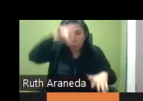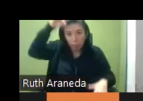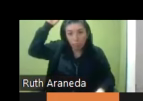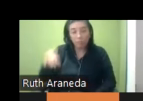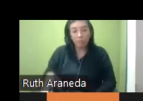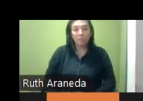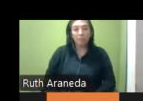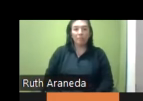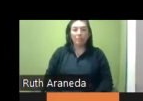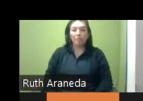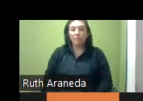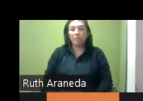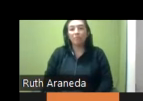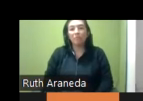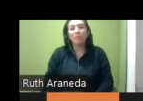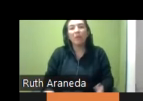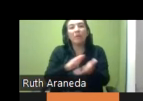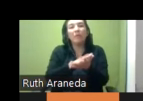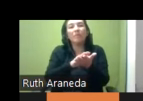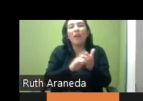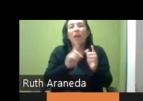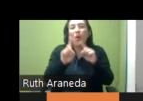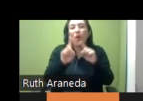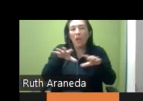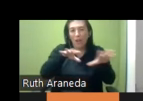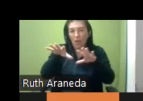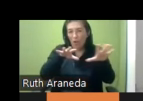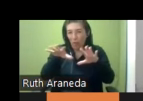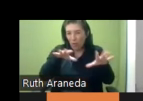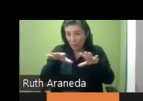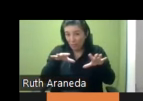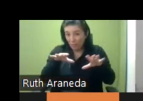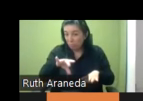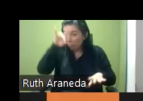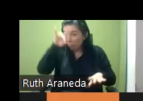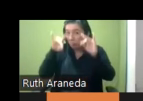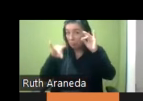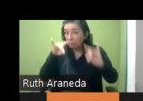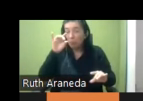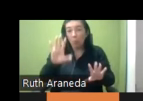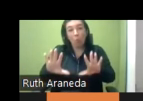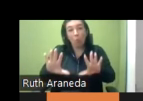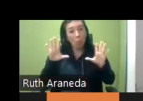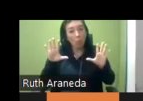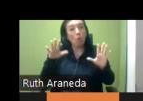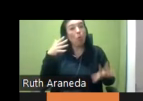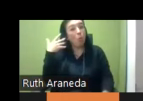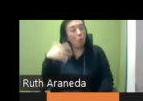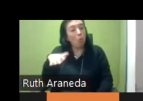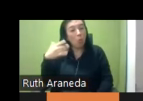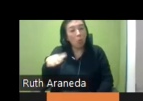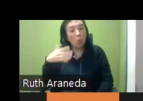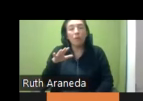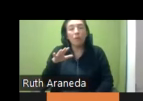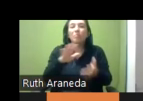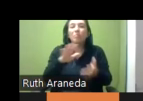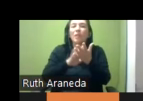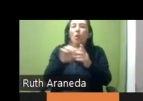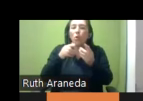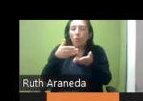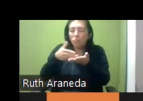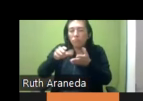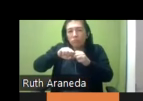Eh, Aquí tenemos algunos de estos elementos. Sorprendentemente hay fragmentos